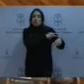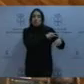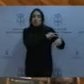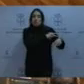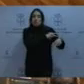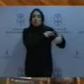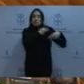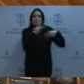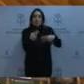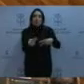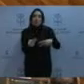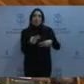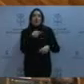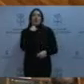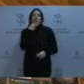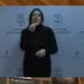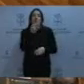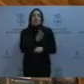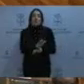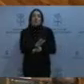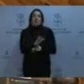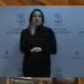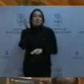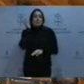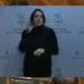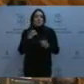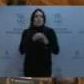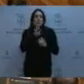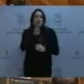De réplica tiene la palabra la señora portavoz del Grupo Popular.